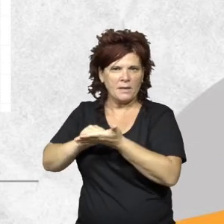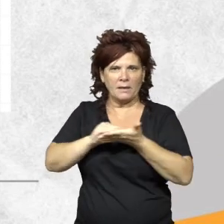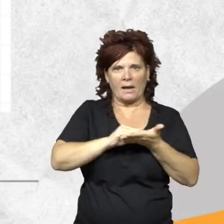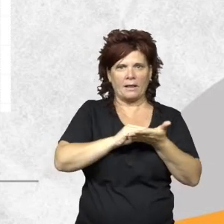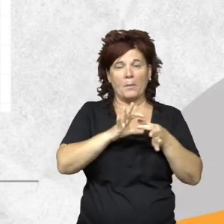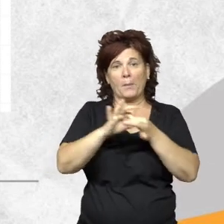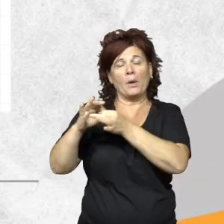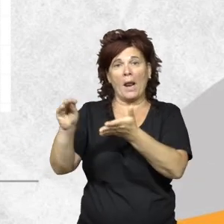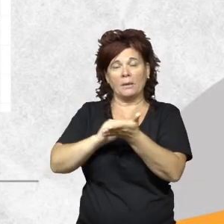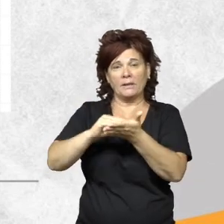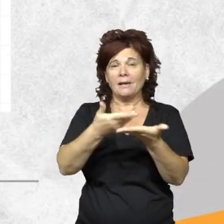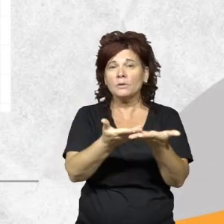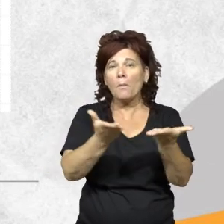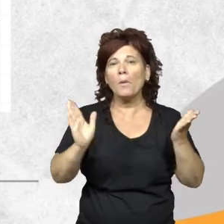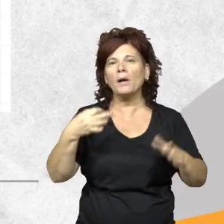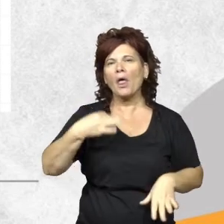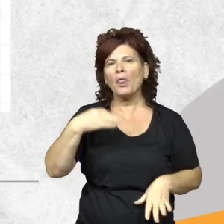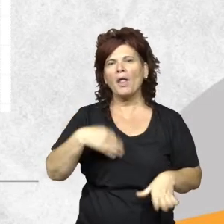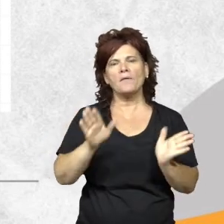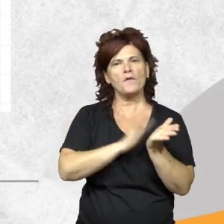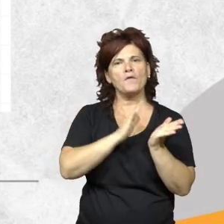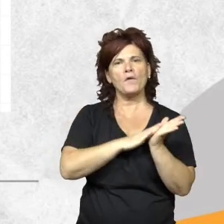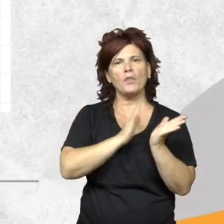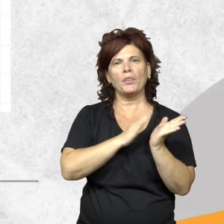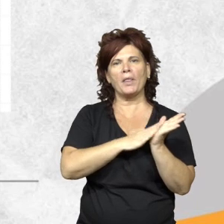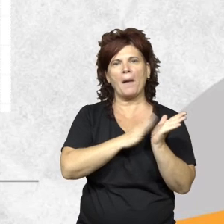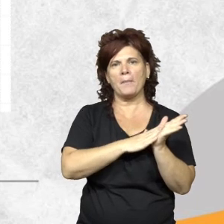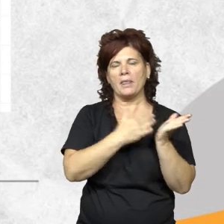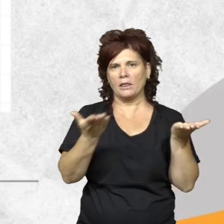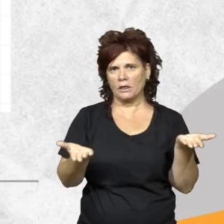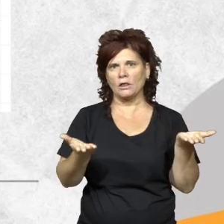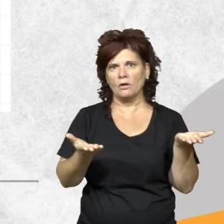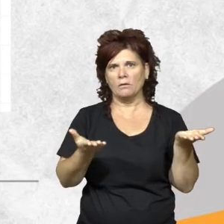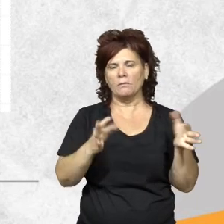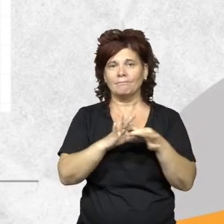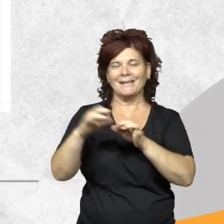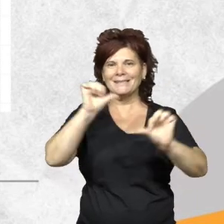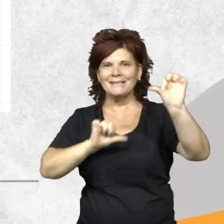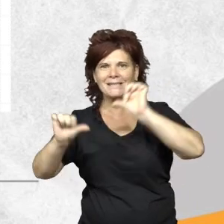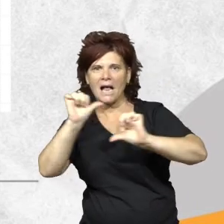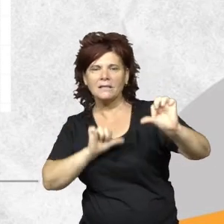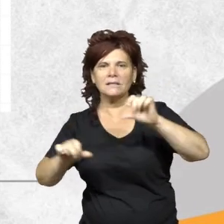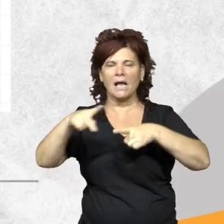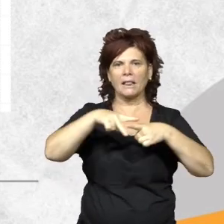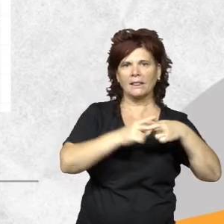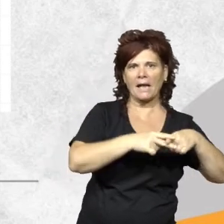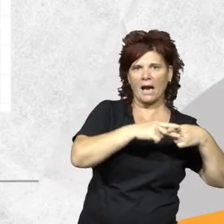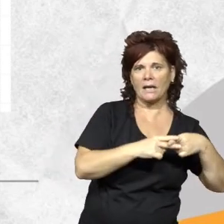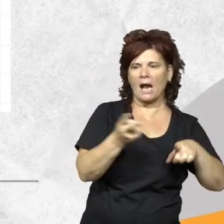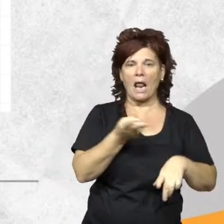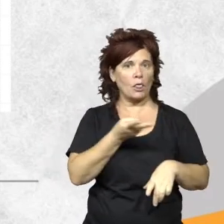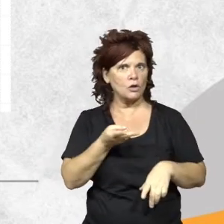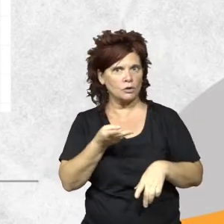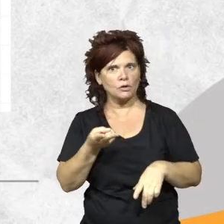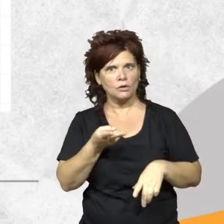administración pública tienen que estar fundamentados en las reglas unívocas de la ciencia y de la técnica. De lo contrario,